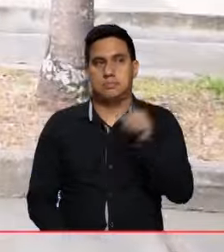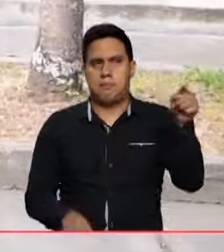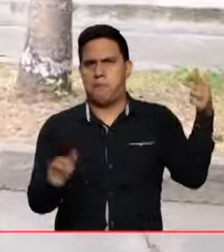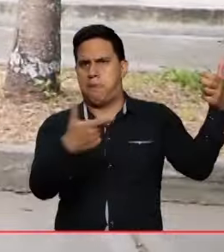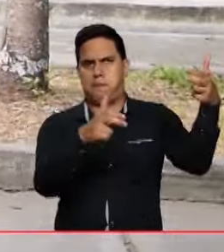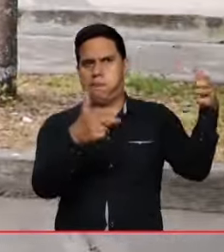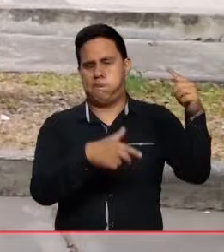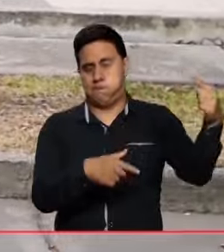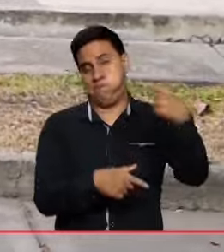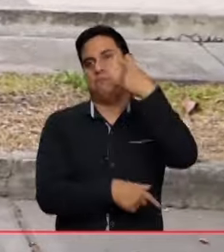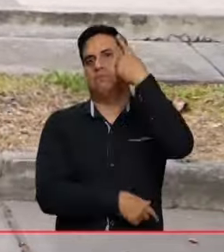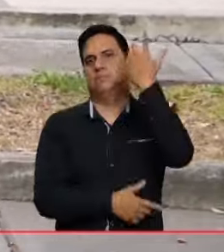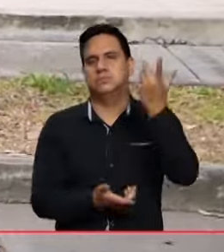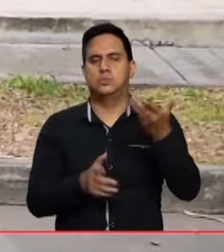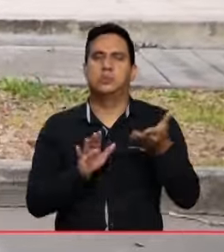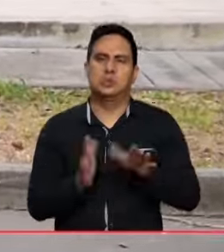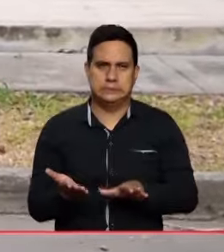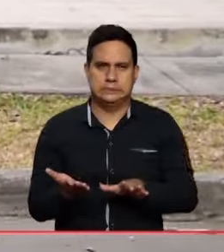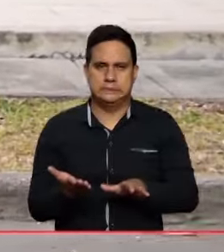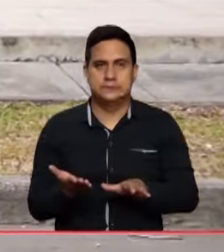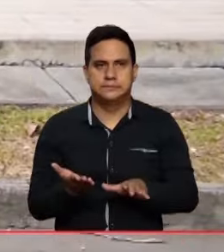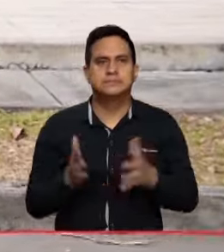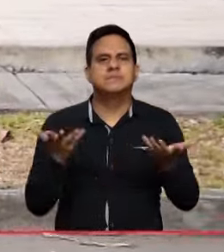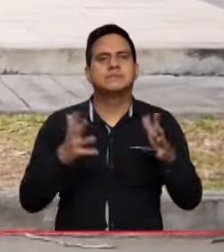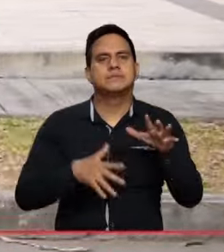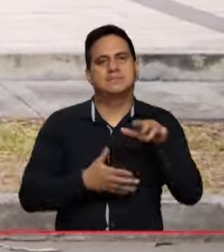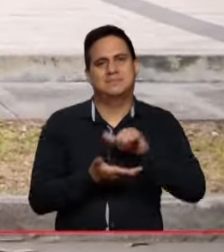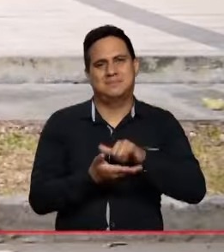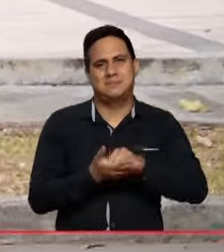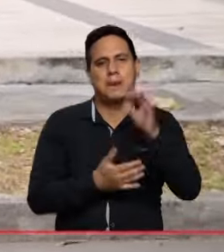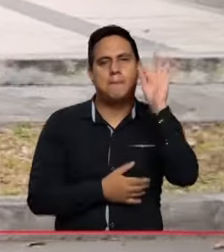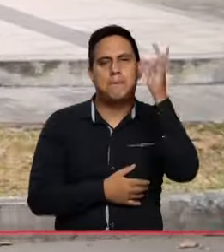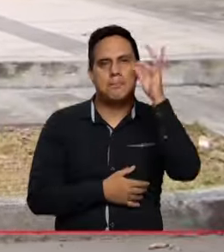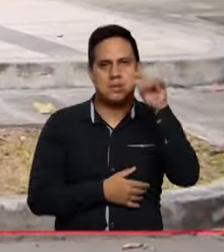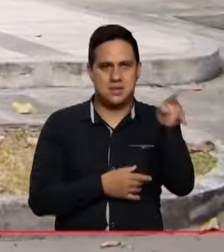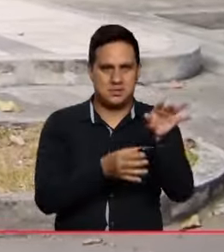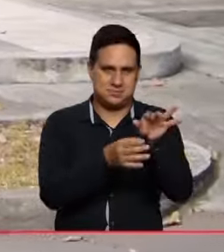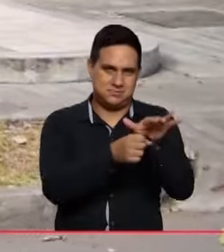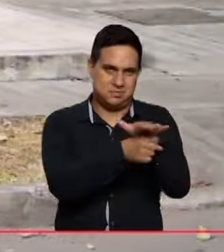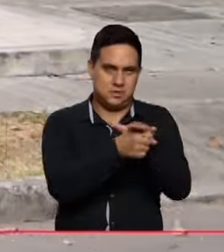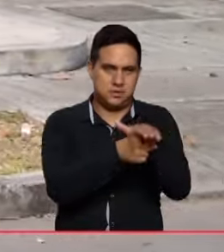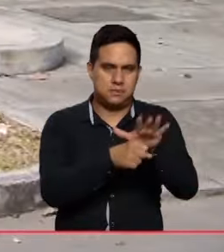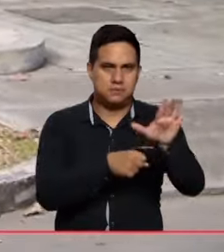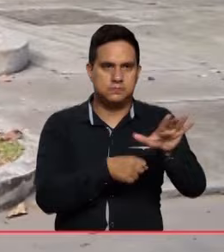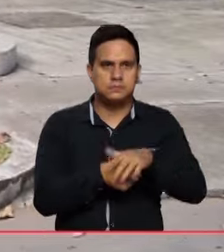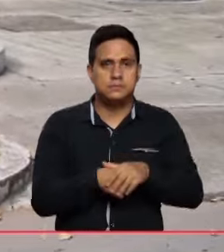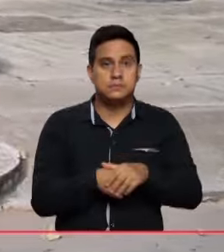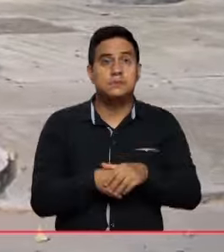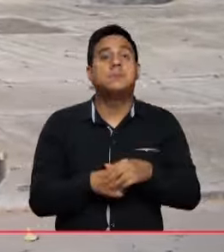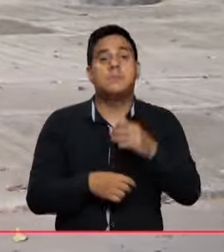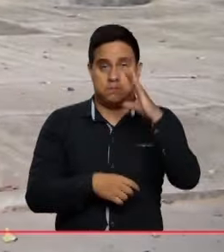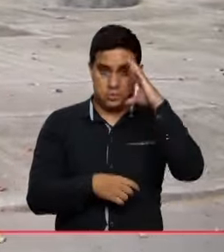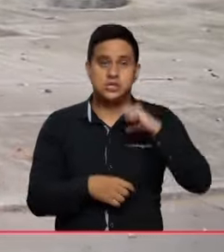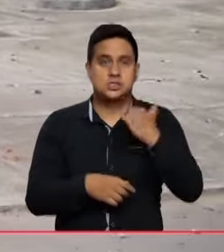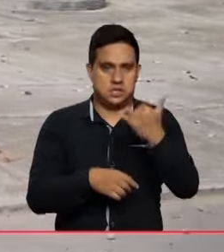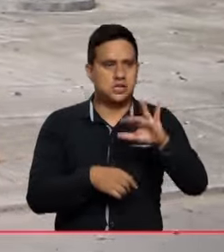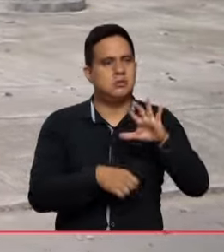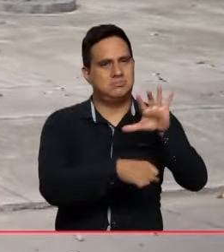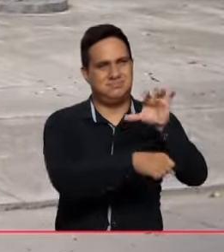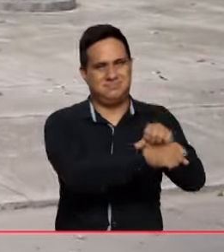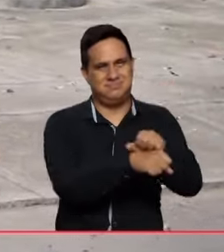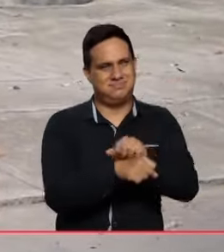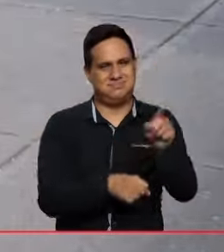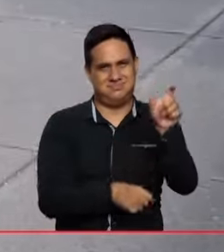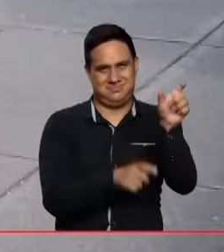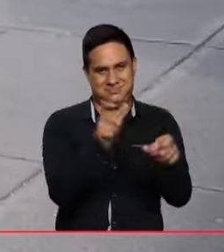al parecer por fronteras invisibles en la comuna 1 de Palmira. Aunque la policía capturó a los dos presuntos responsables del crimen,